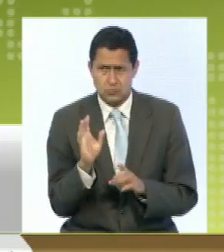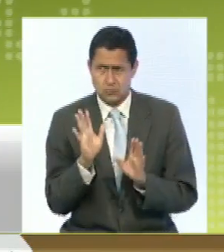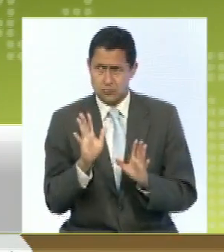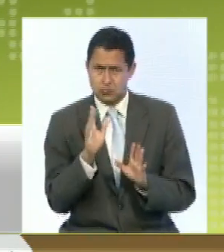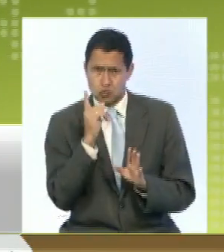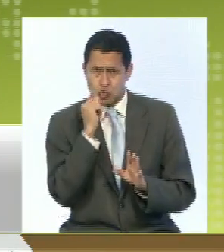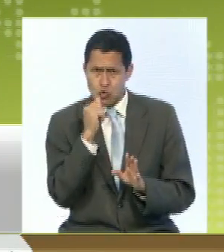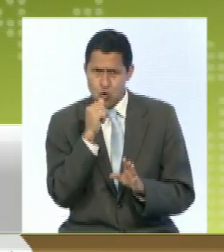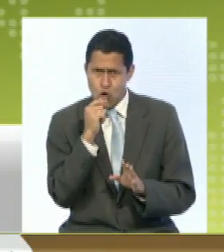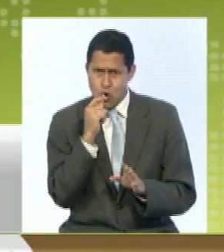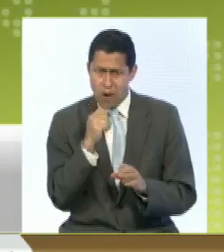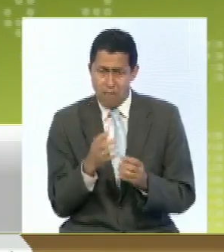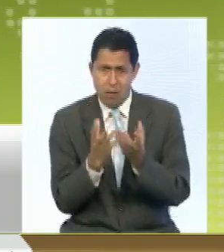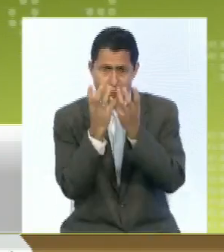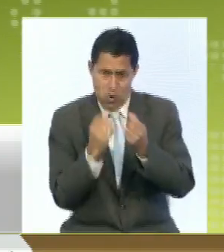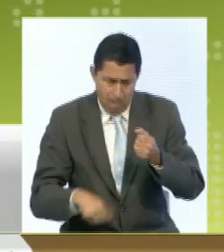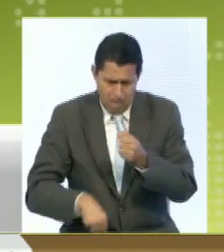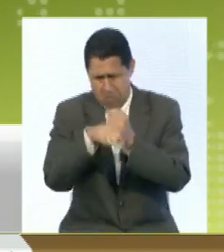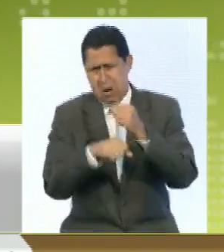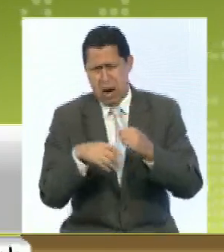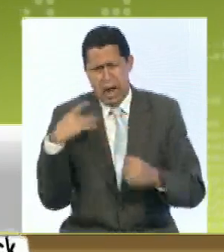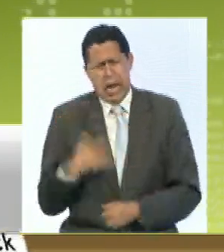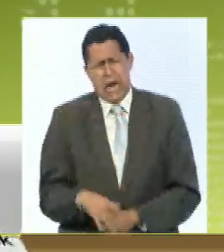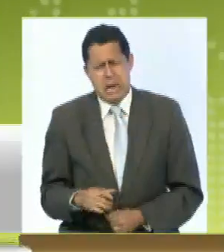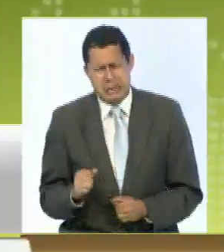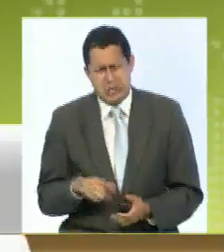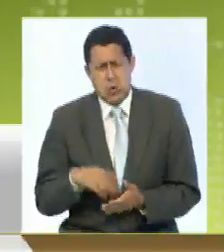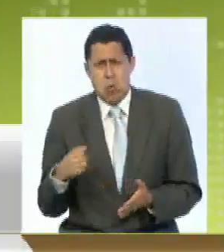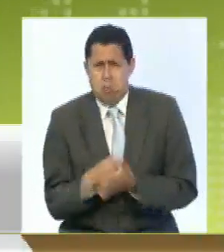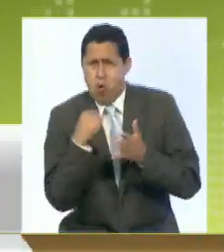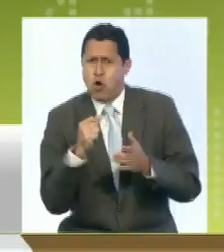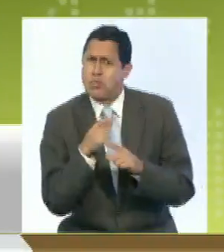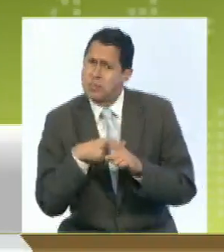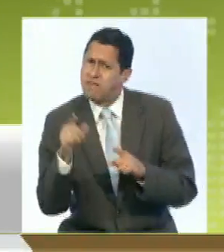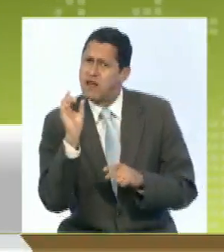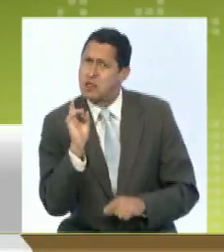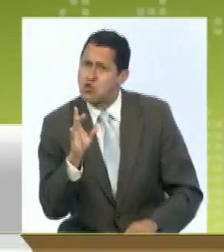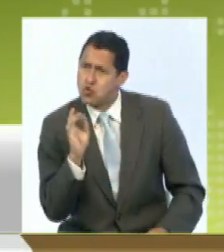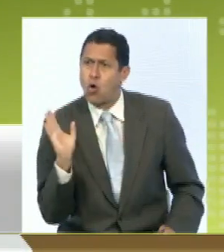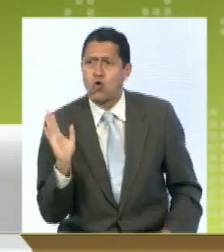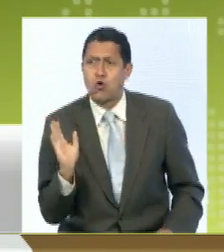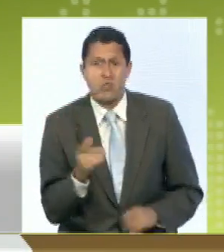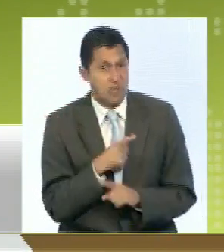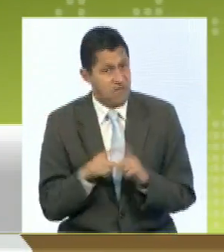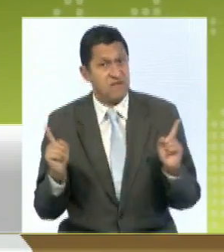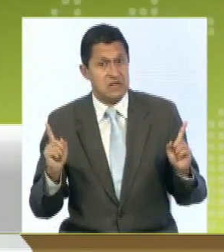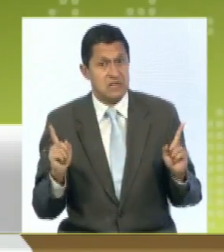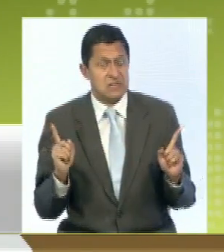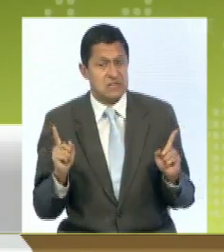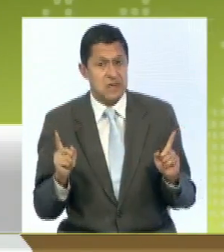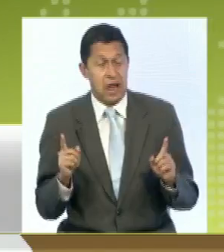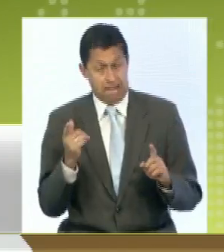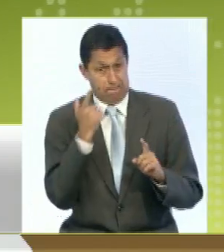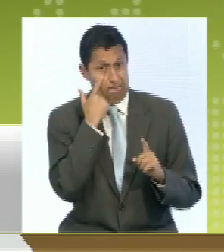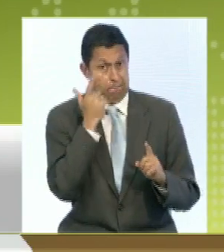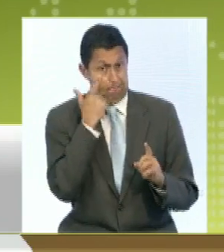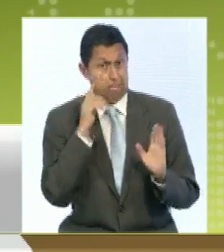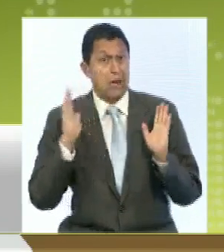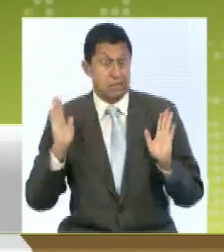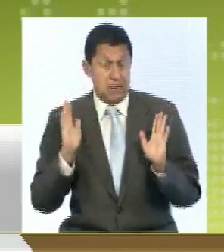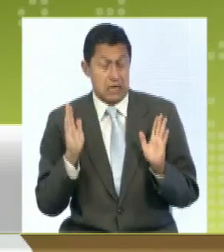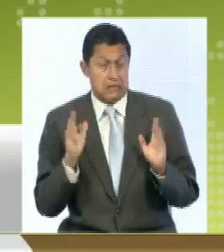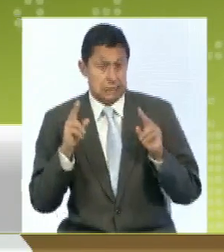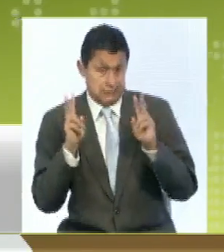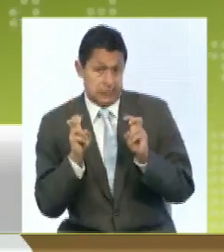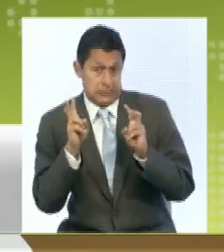hombre se puede golpear los testículos al dolor que pues no se tocan abanico no totalmente diferentes totalmente larva de que algo